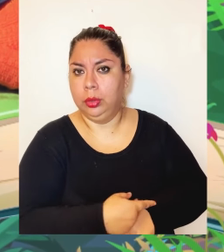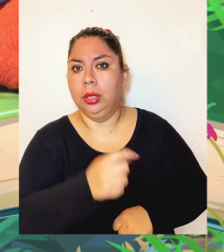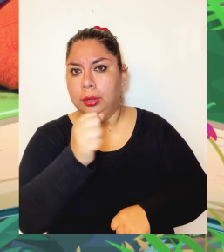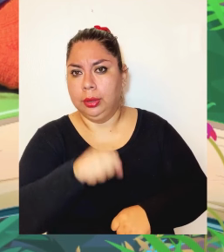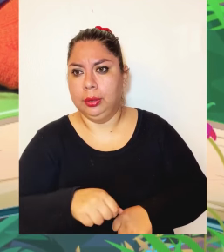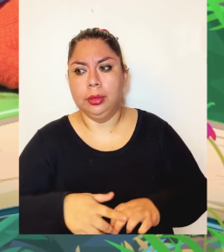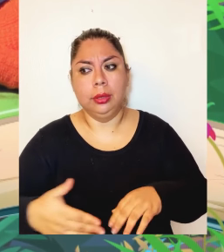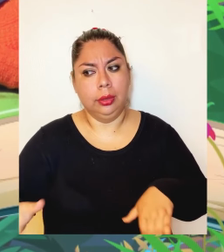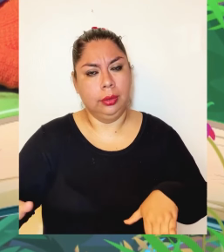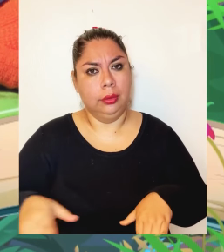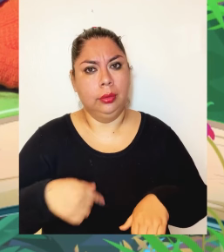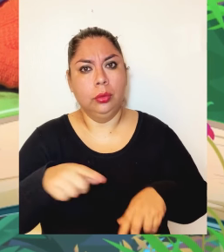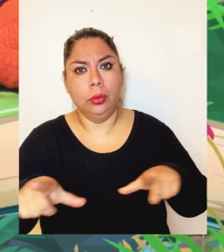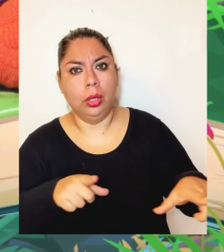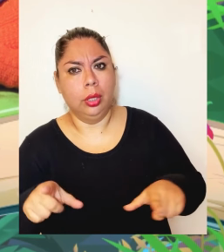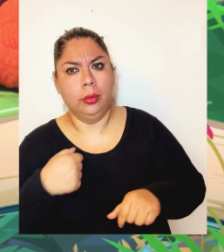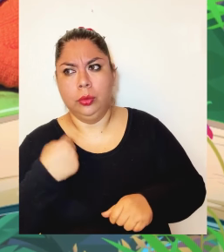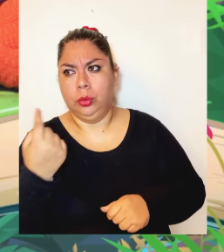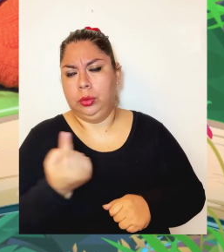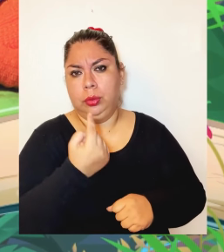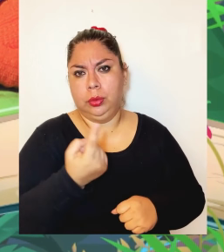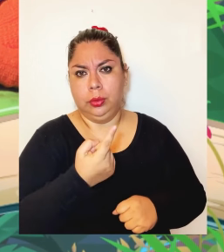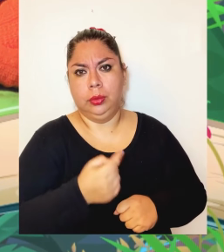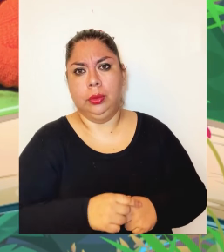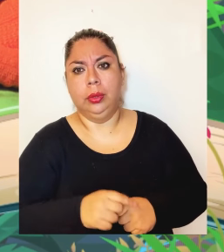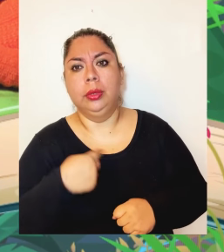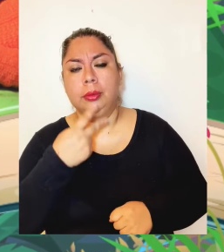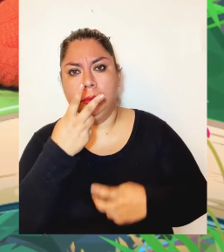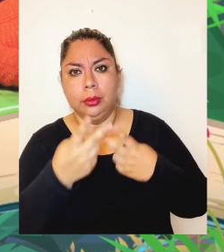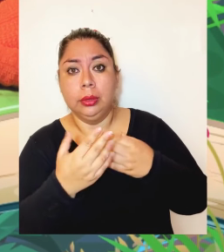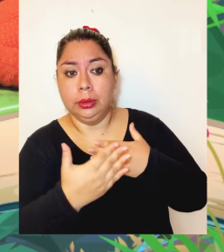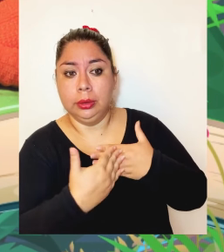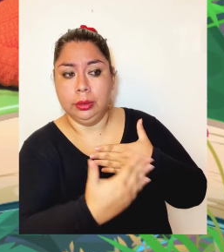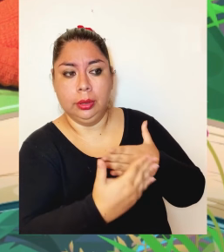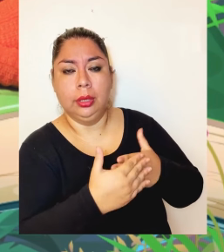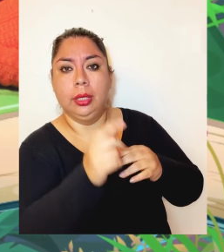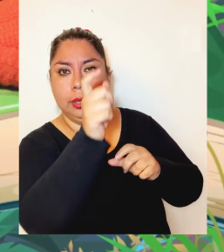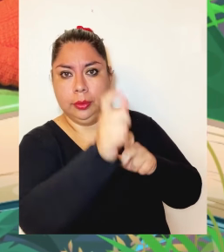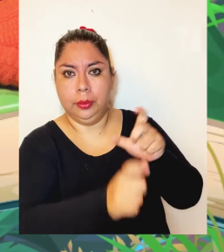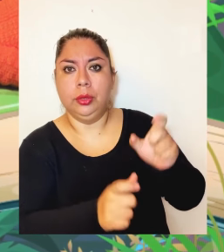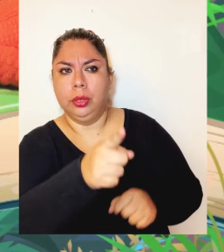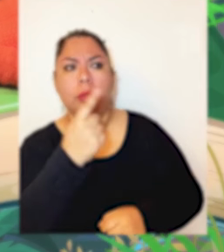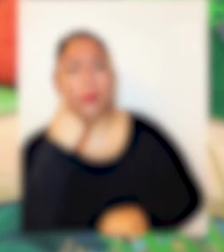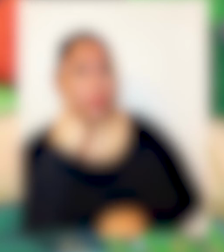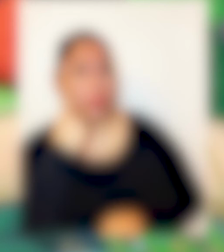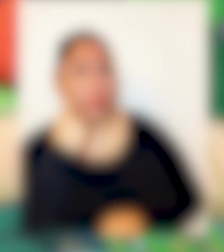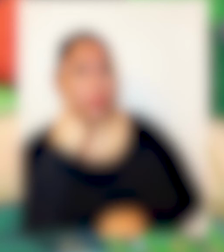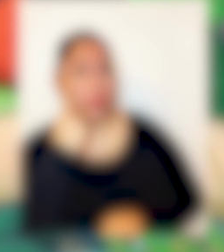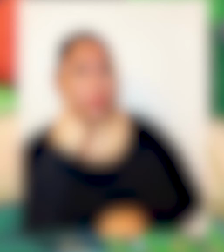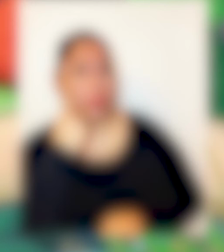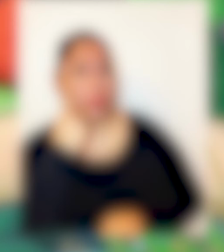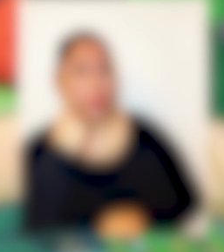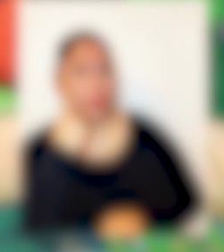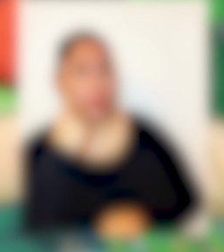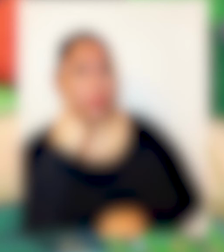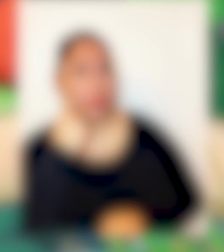nin. Nilyarkantaj, maipacha kan sapay kan jinaka, ama wasimanta